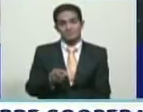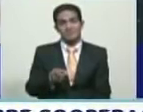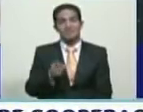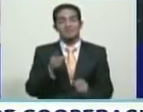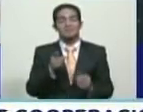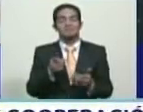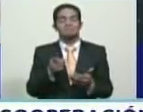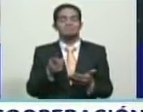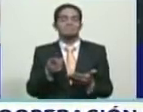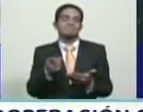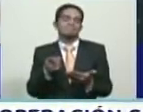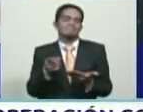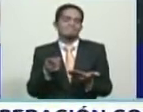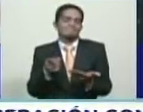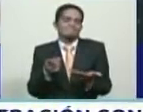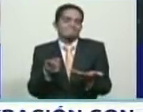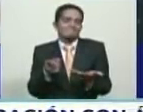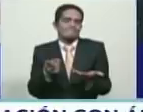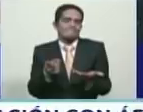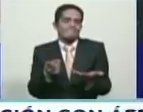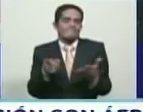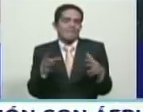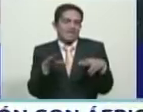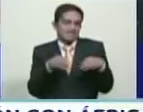A pesar de que debemos admitir